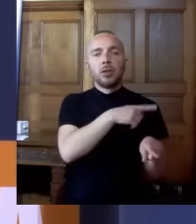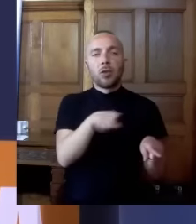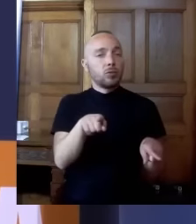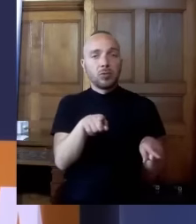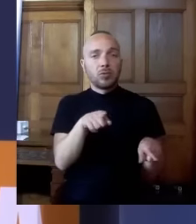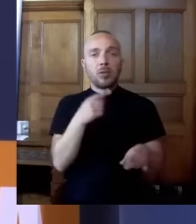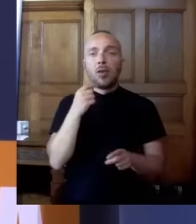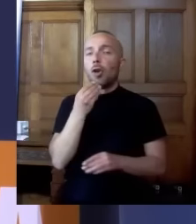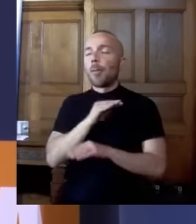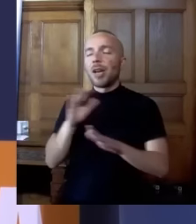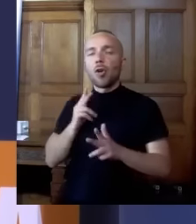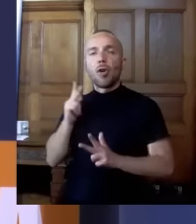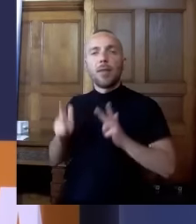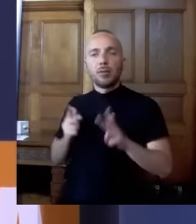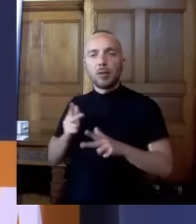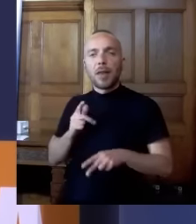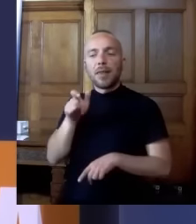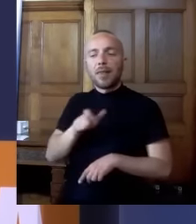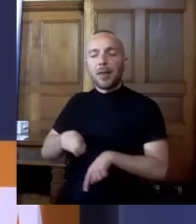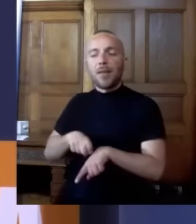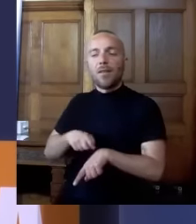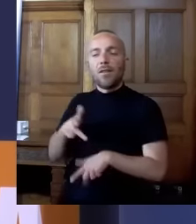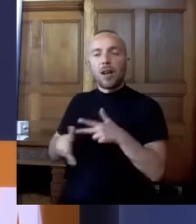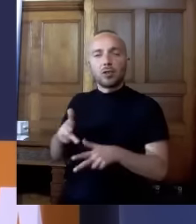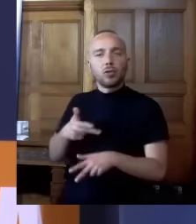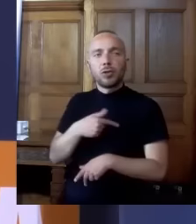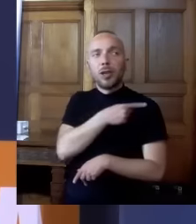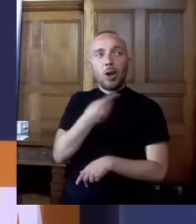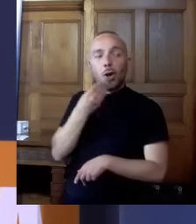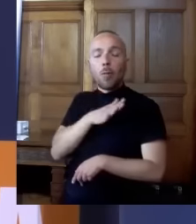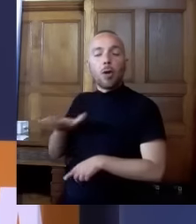lo mejor de lo que son los vascos y las vascas no le gusta ni un